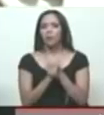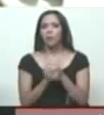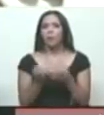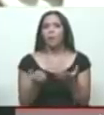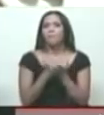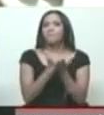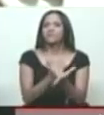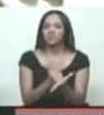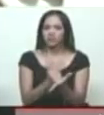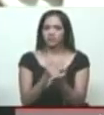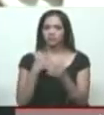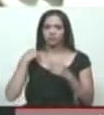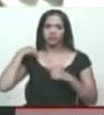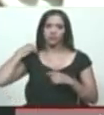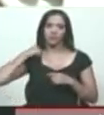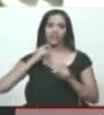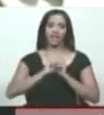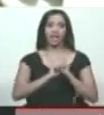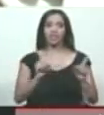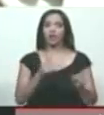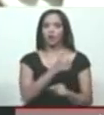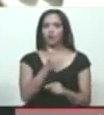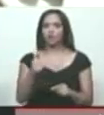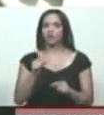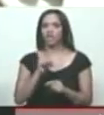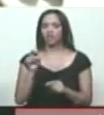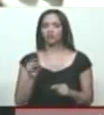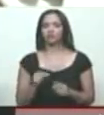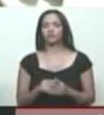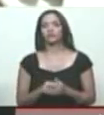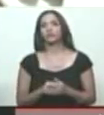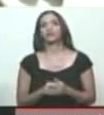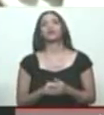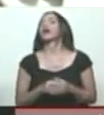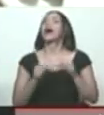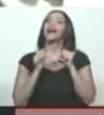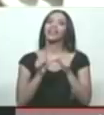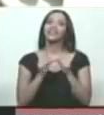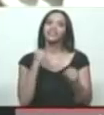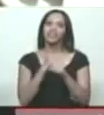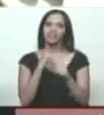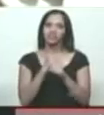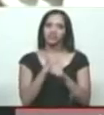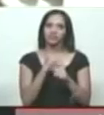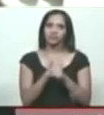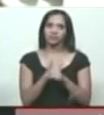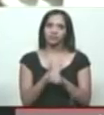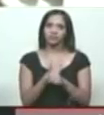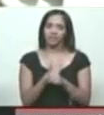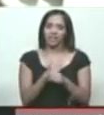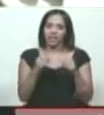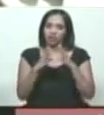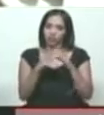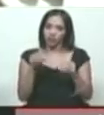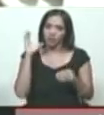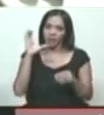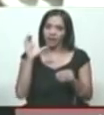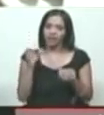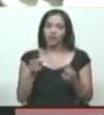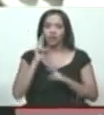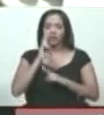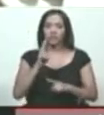de cómplices, cada uno de ellos. Por eso hay que continuar trabajando. Tengo fe en los resultados del